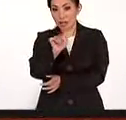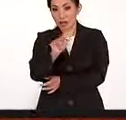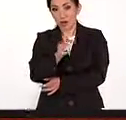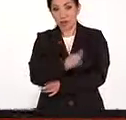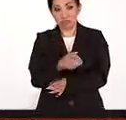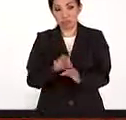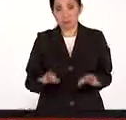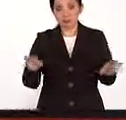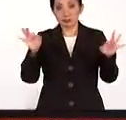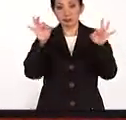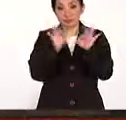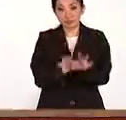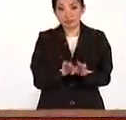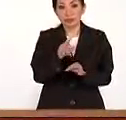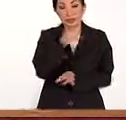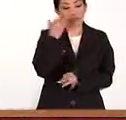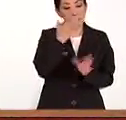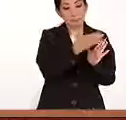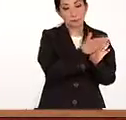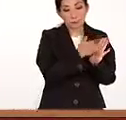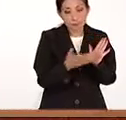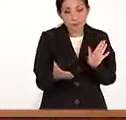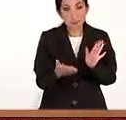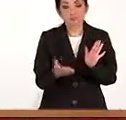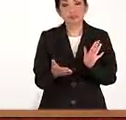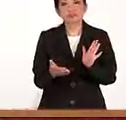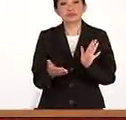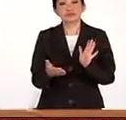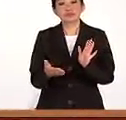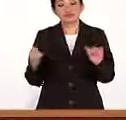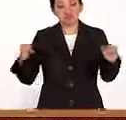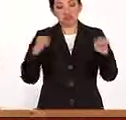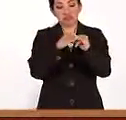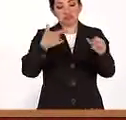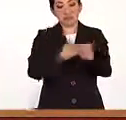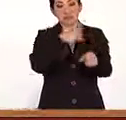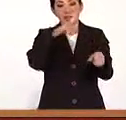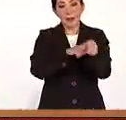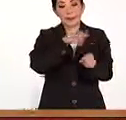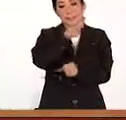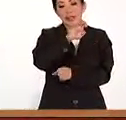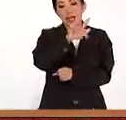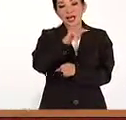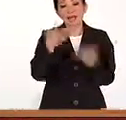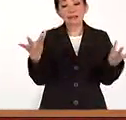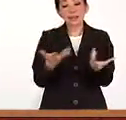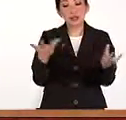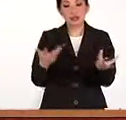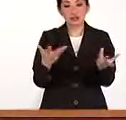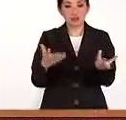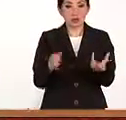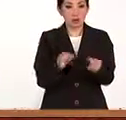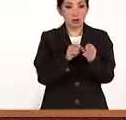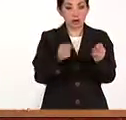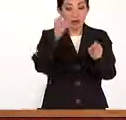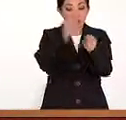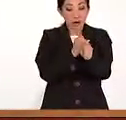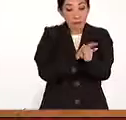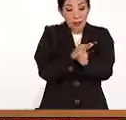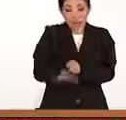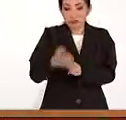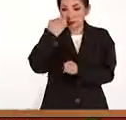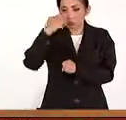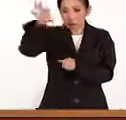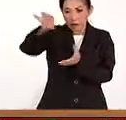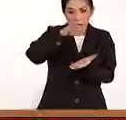que es muy importante en este periodo y el instituto nacional de becas lo que hacemos es sistematizar la información de esas